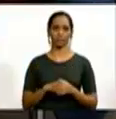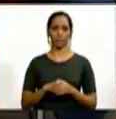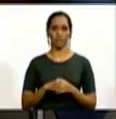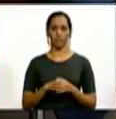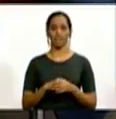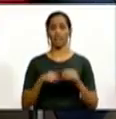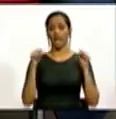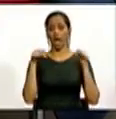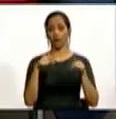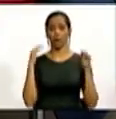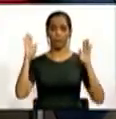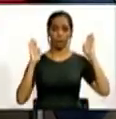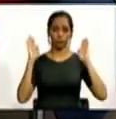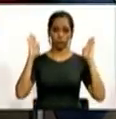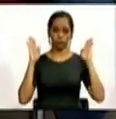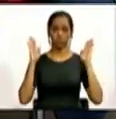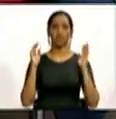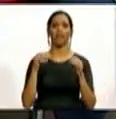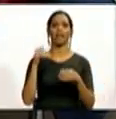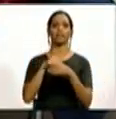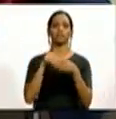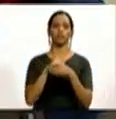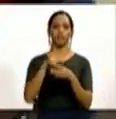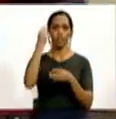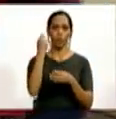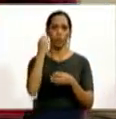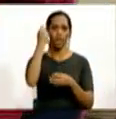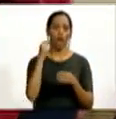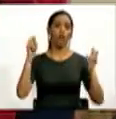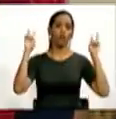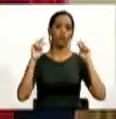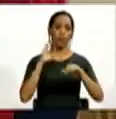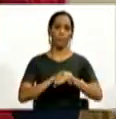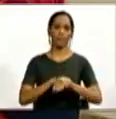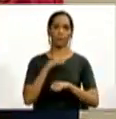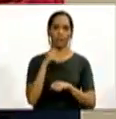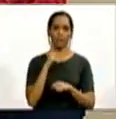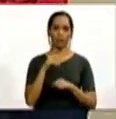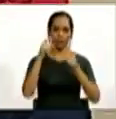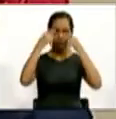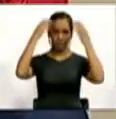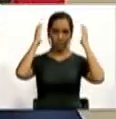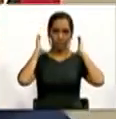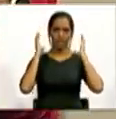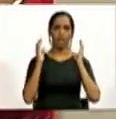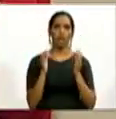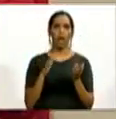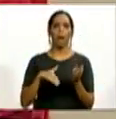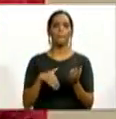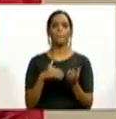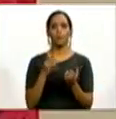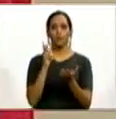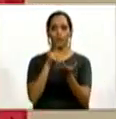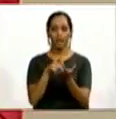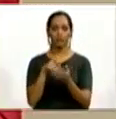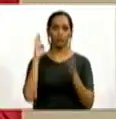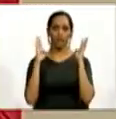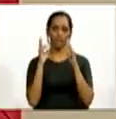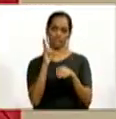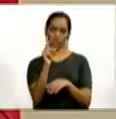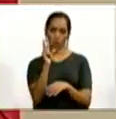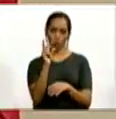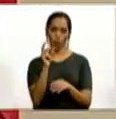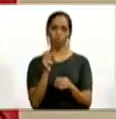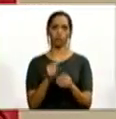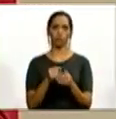elecciones de diputados a los fulanos presos políticos. Vendrá General Mojalú con su estrategia de poner a su candidato de segundo, porque sabe que